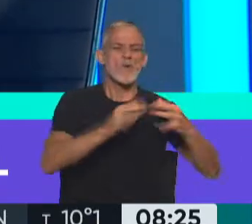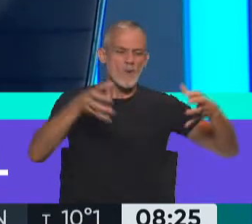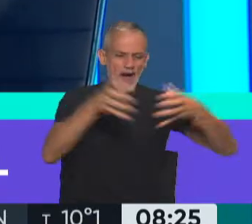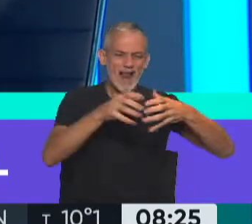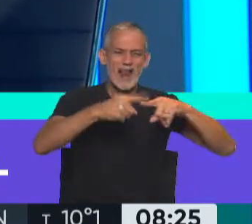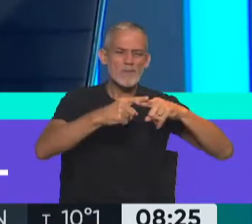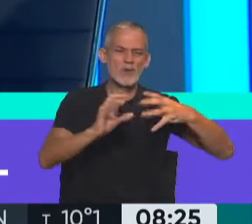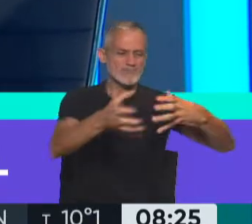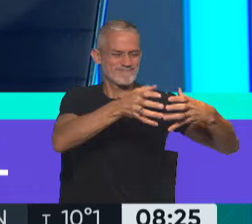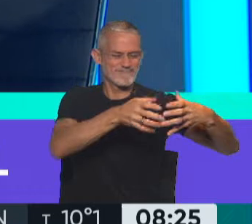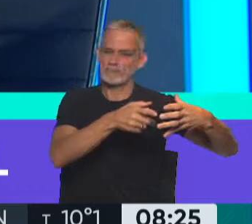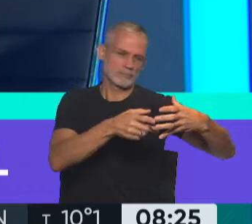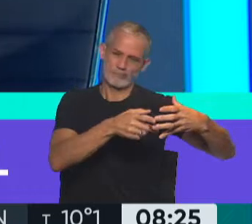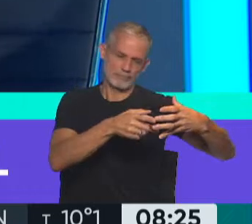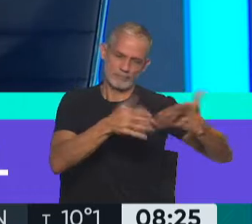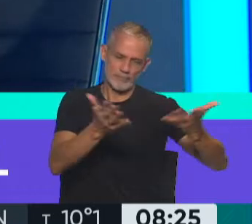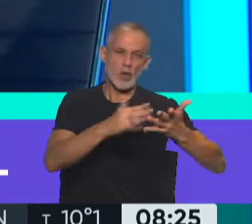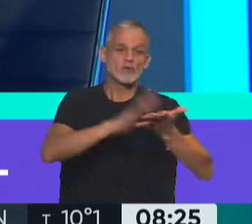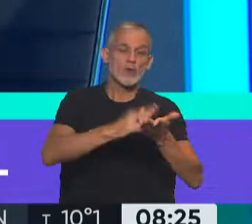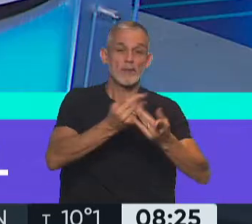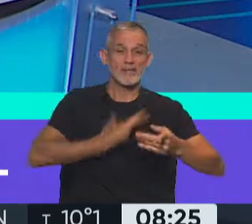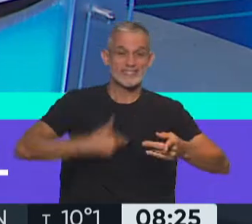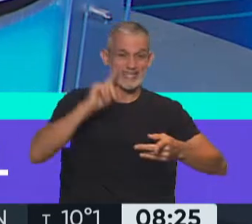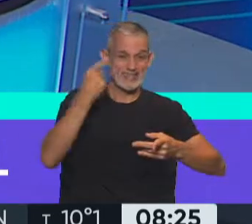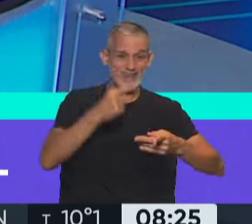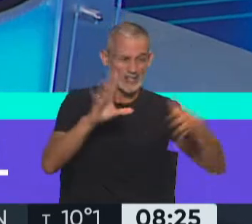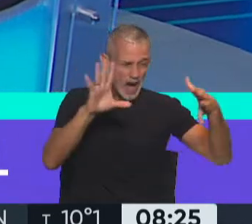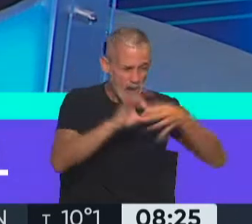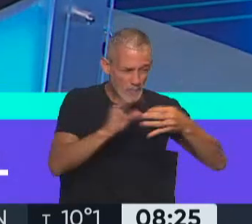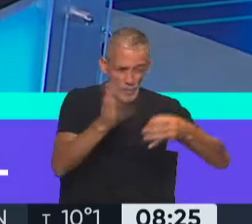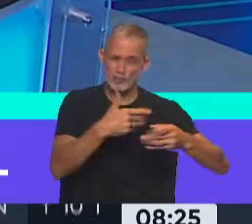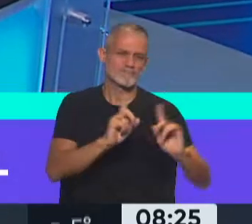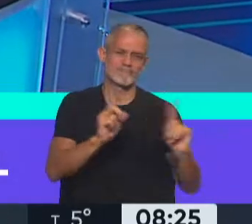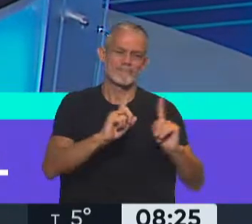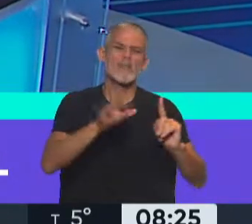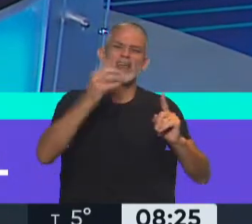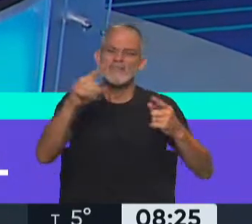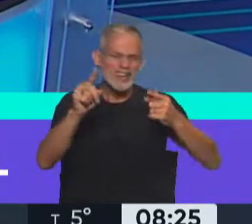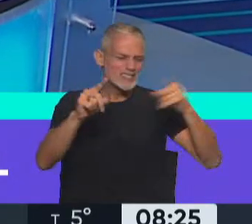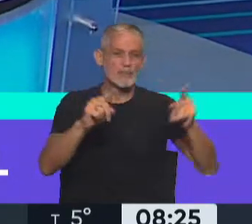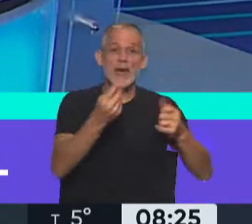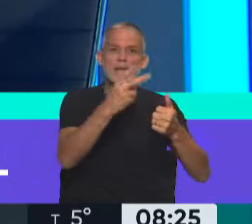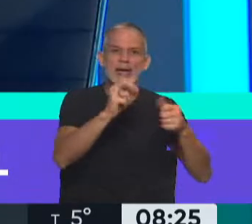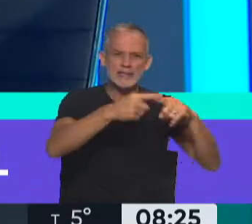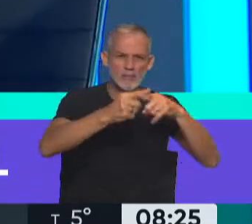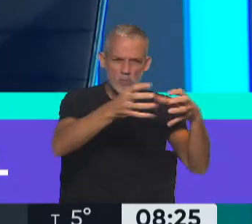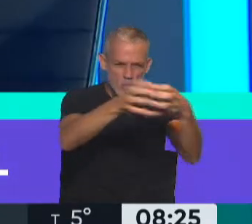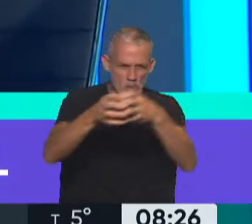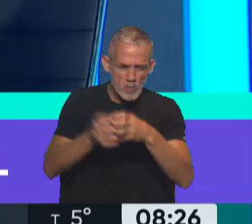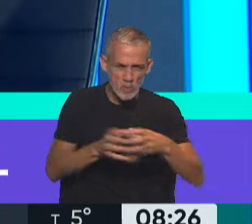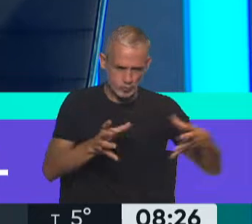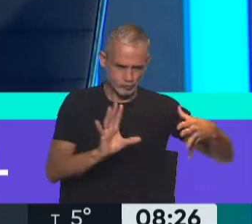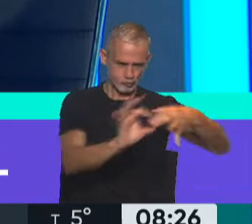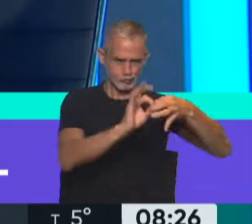los aspectos vinculados con la gestión del presidente Alberto Fernández. Sabemos que había diferencias, son 20 partidos los que integran el Frente de